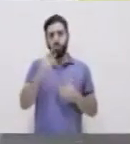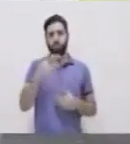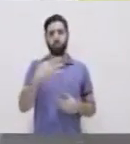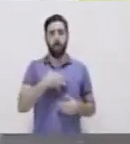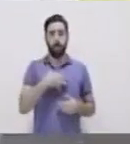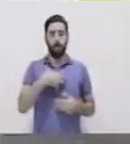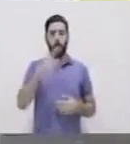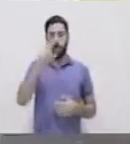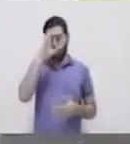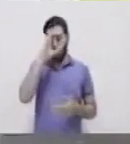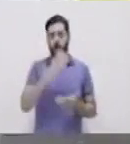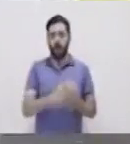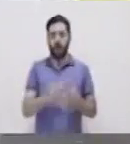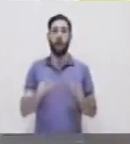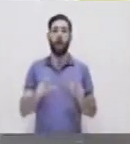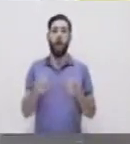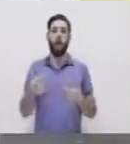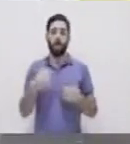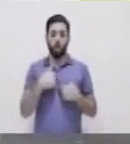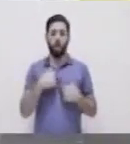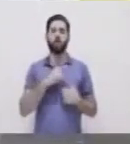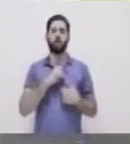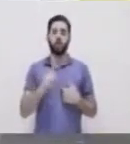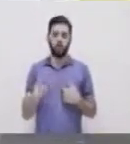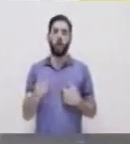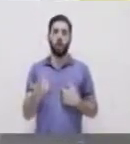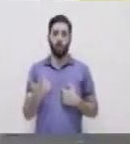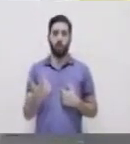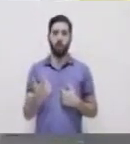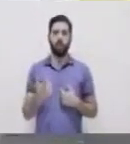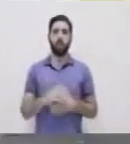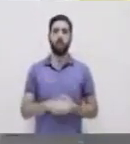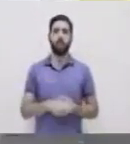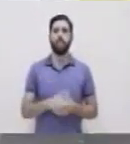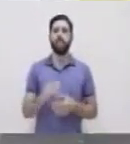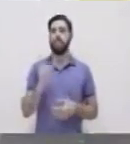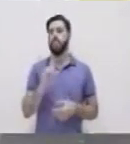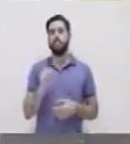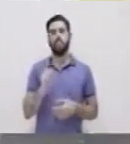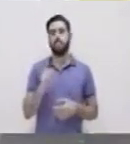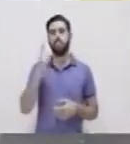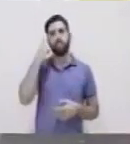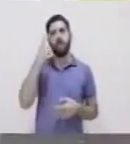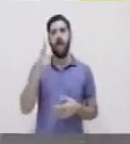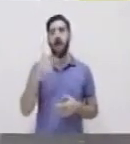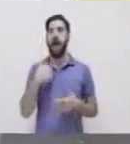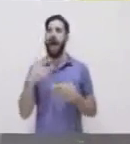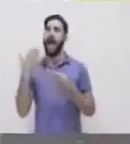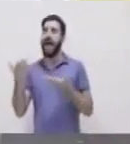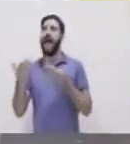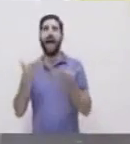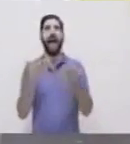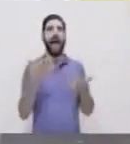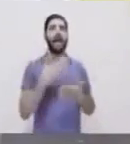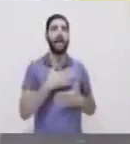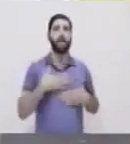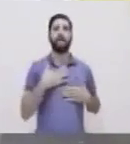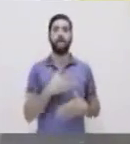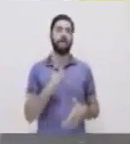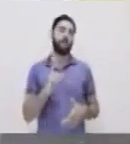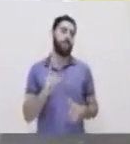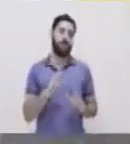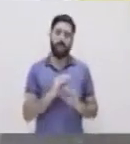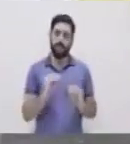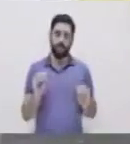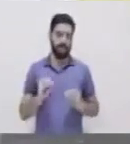nuestras propias convicciones, el continuar siendo como nosotros somos, sin querer llegar a complacer a todos,